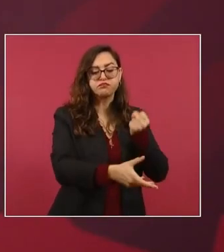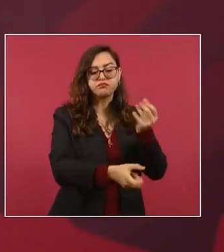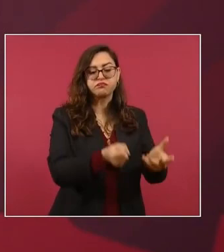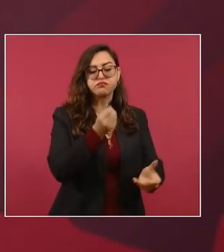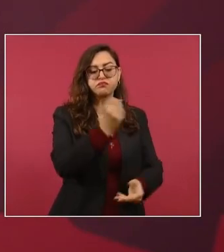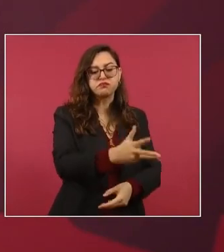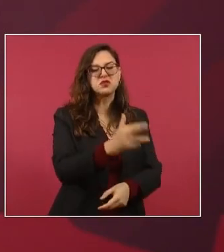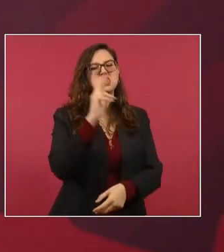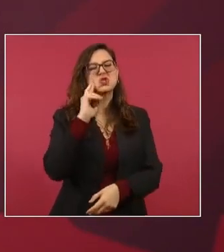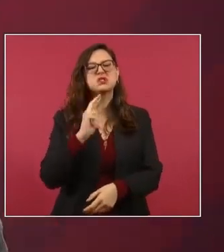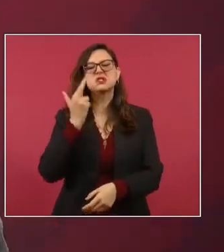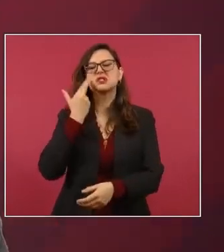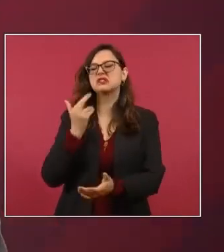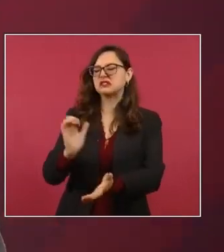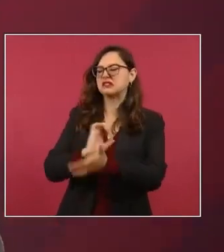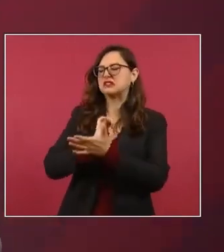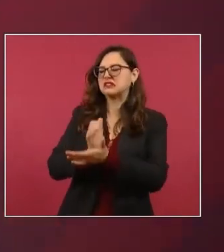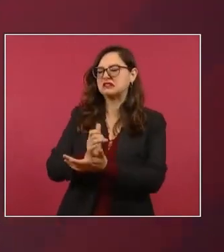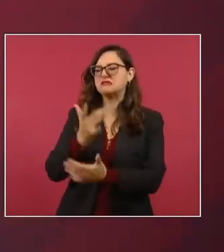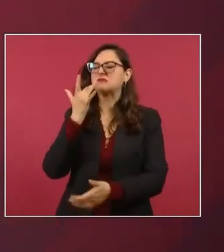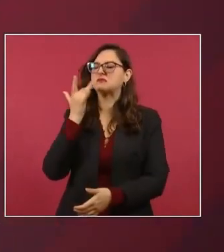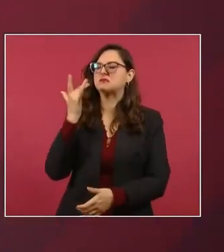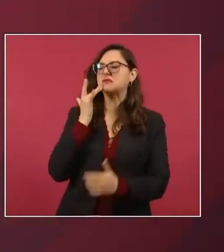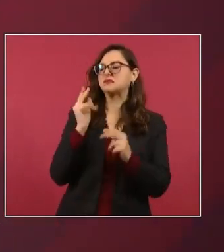de racismo, de clasismo.